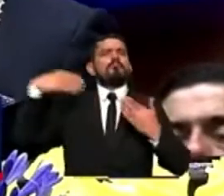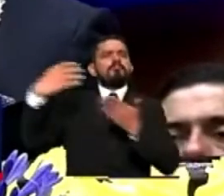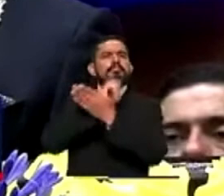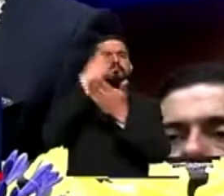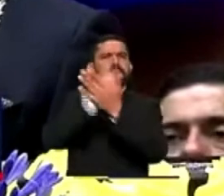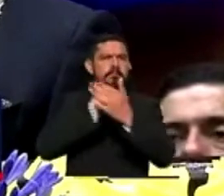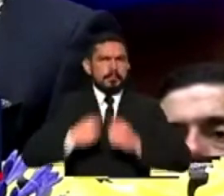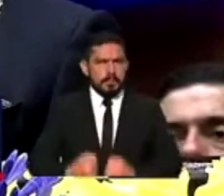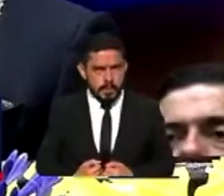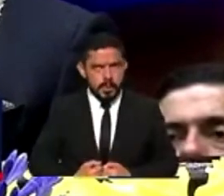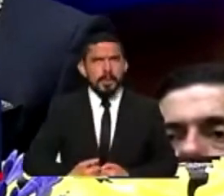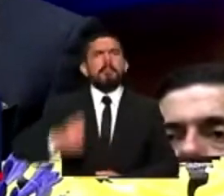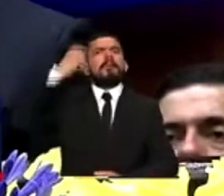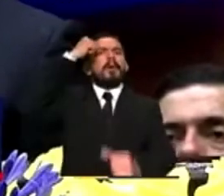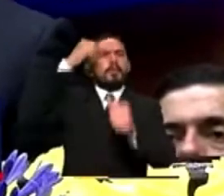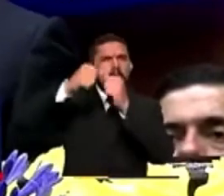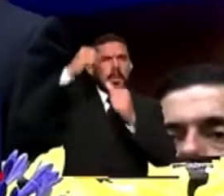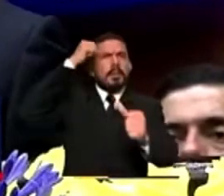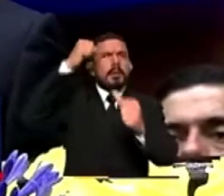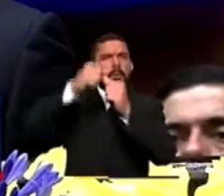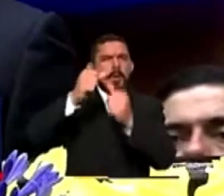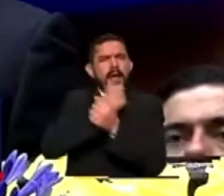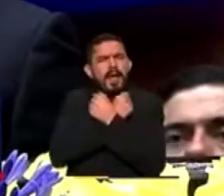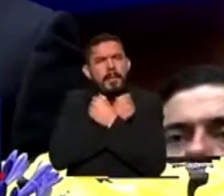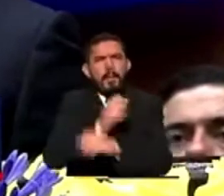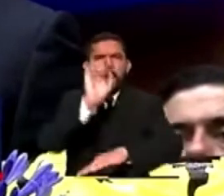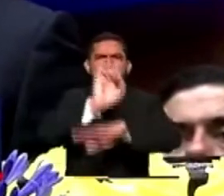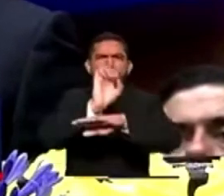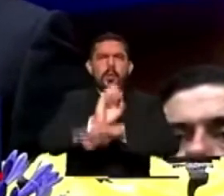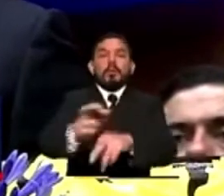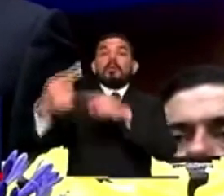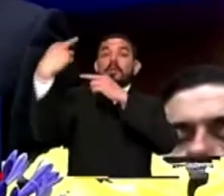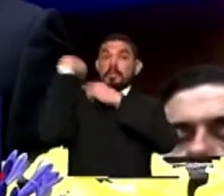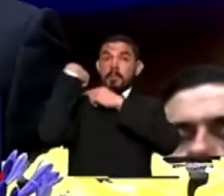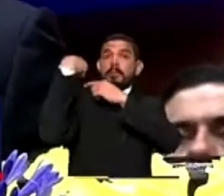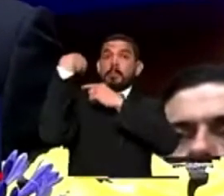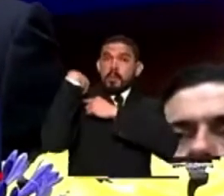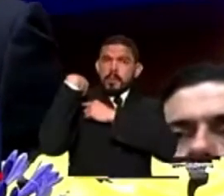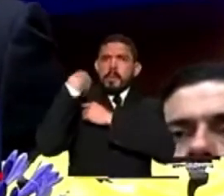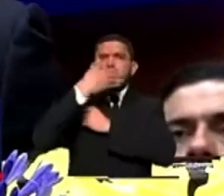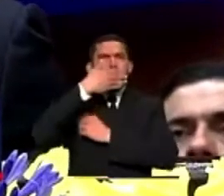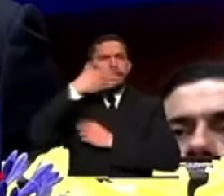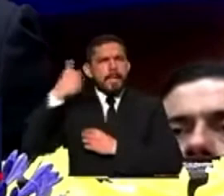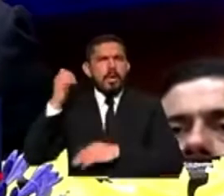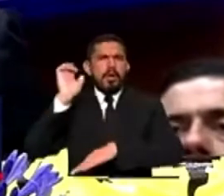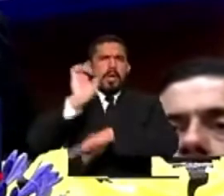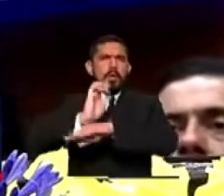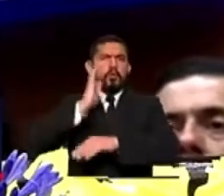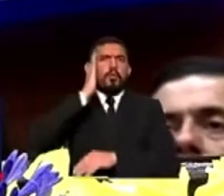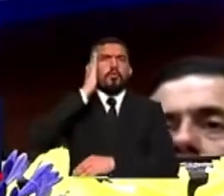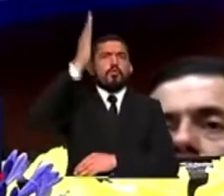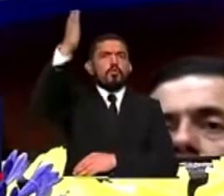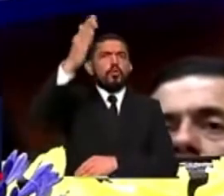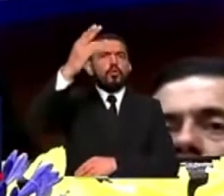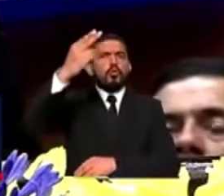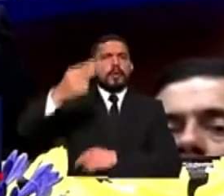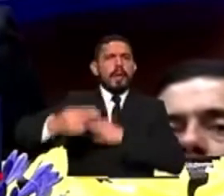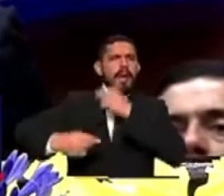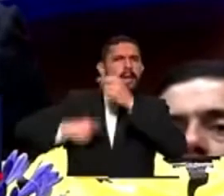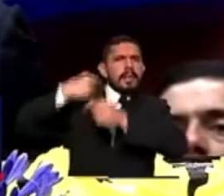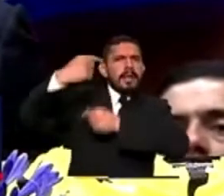Nunca olvidando el amor por mi país, ni la responsabilidad de mejorarlo para las futuras